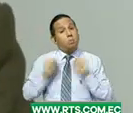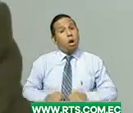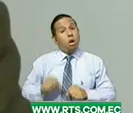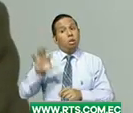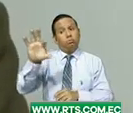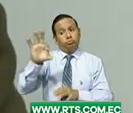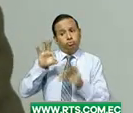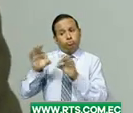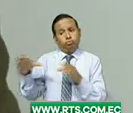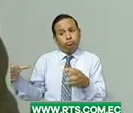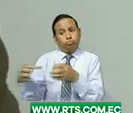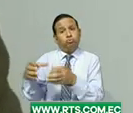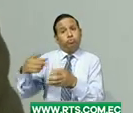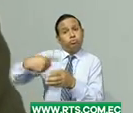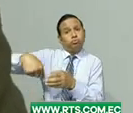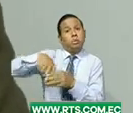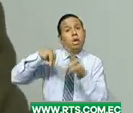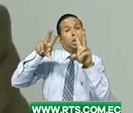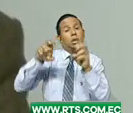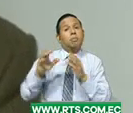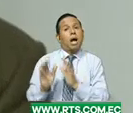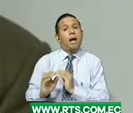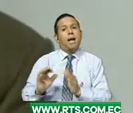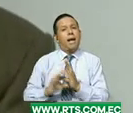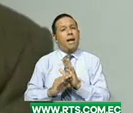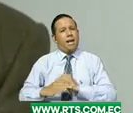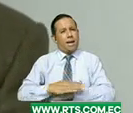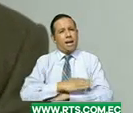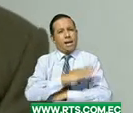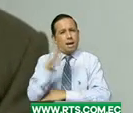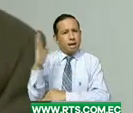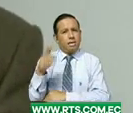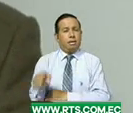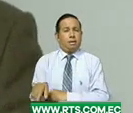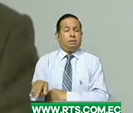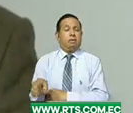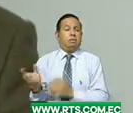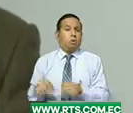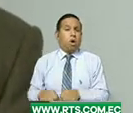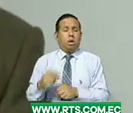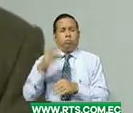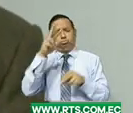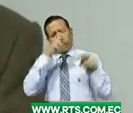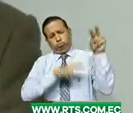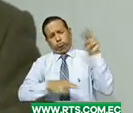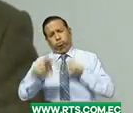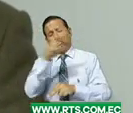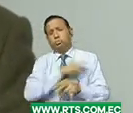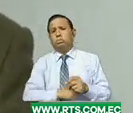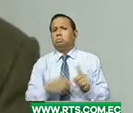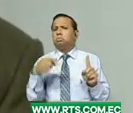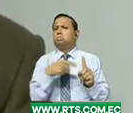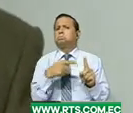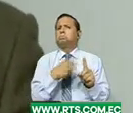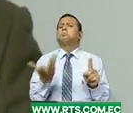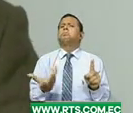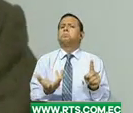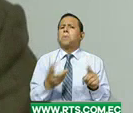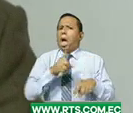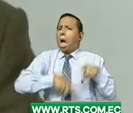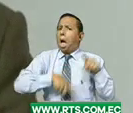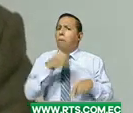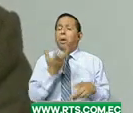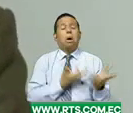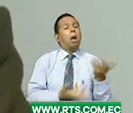Esto es muy grave, porque no es una declaración en una esquina entre amigos, es